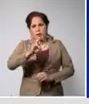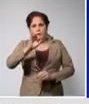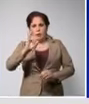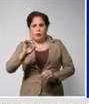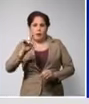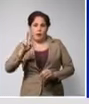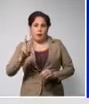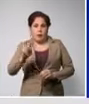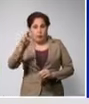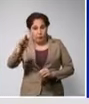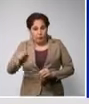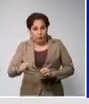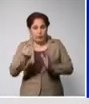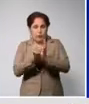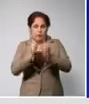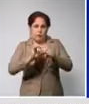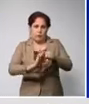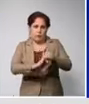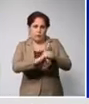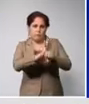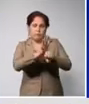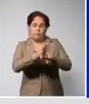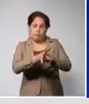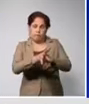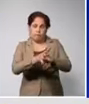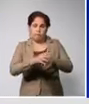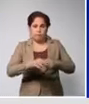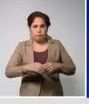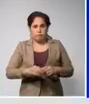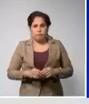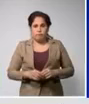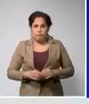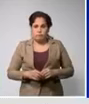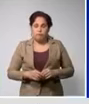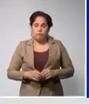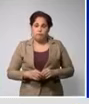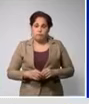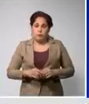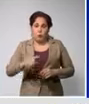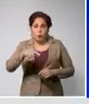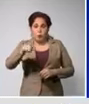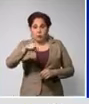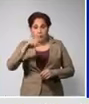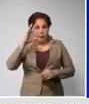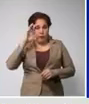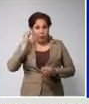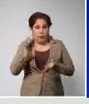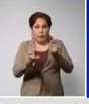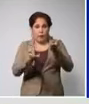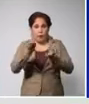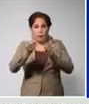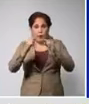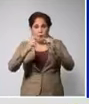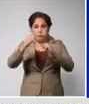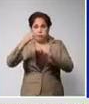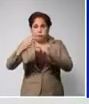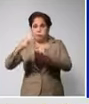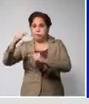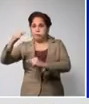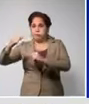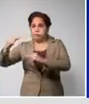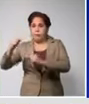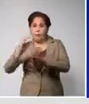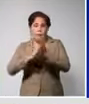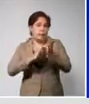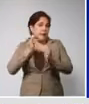15.372 casos con COVID-19, que, como ustedes ven, en comparación con febrero, parece